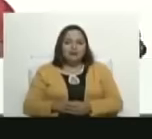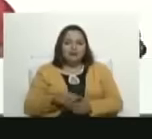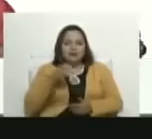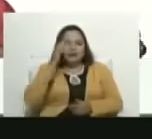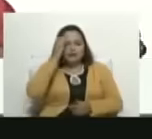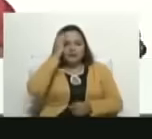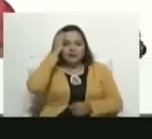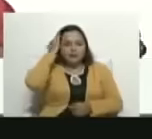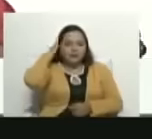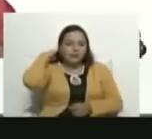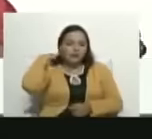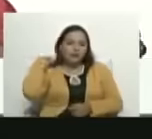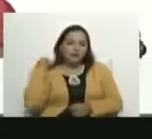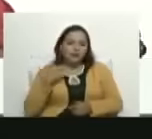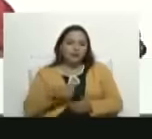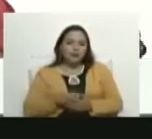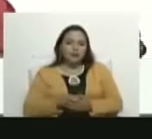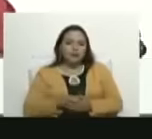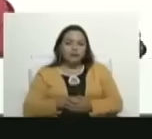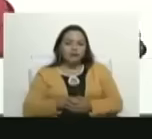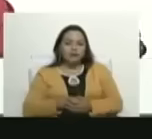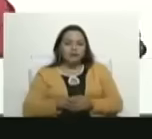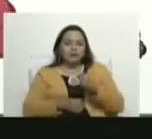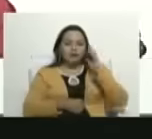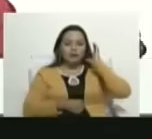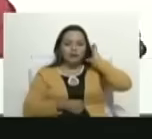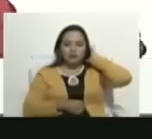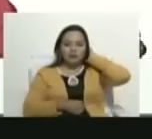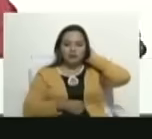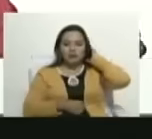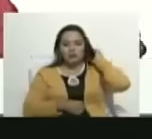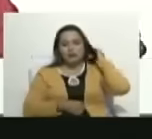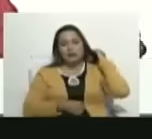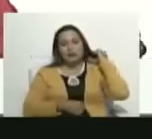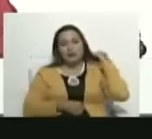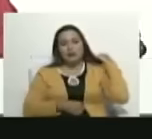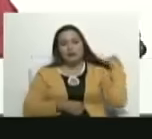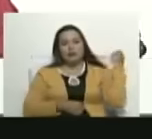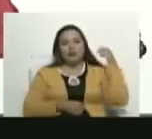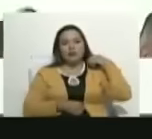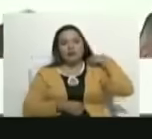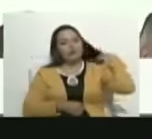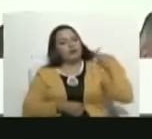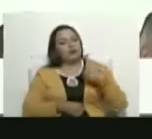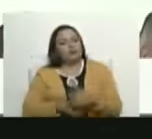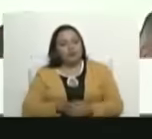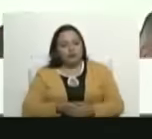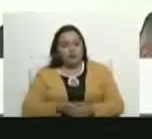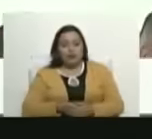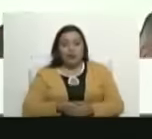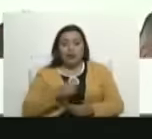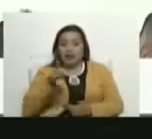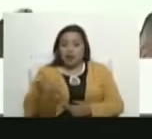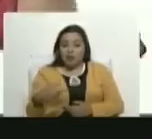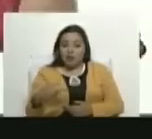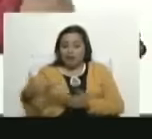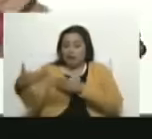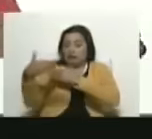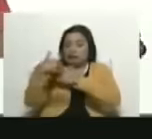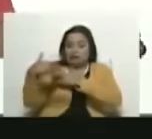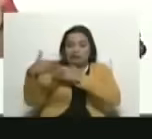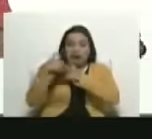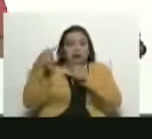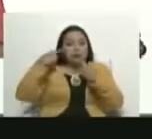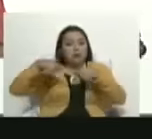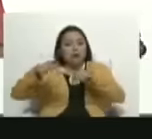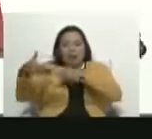Además con amenazas, para que tú veas, Ilén, con amenazas o supuestas